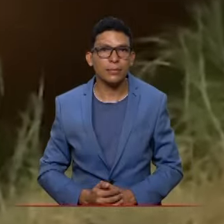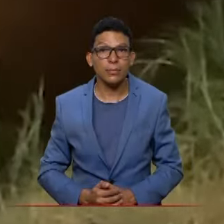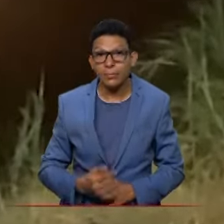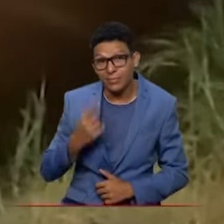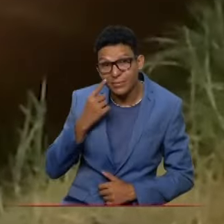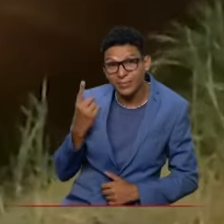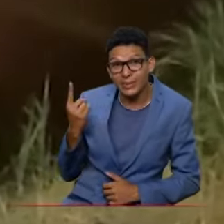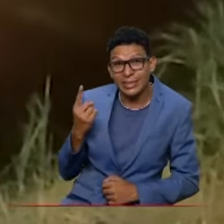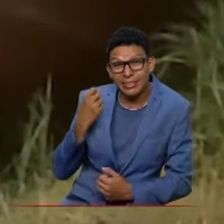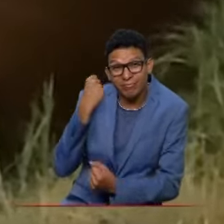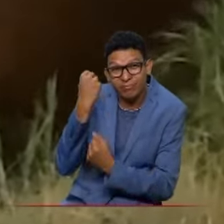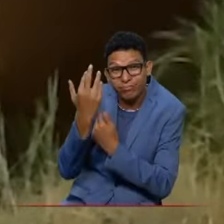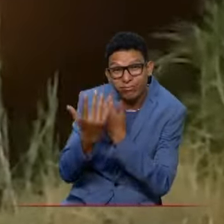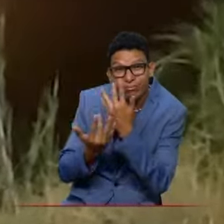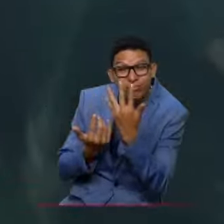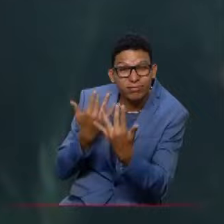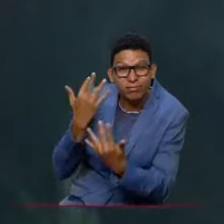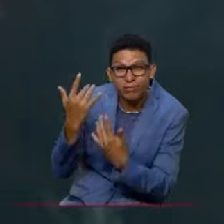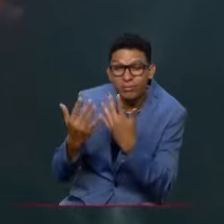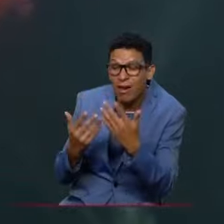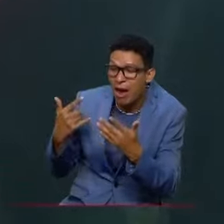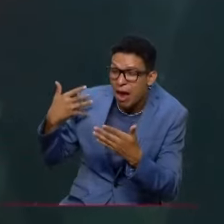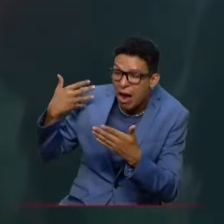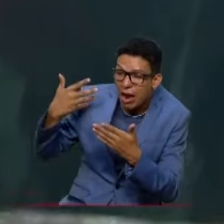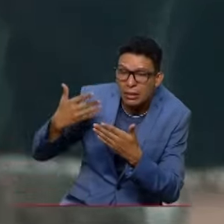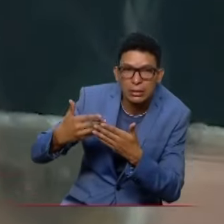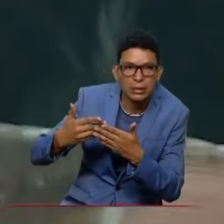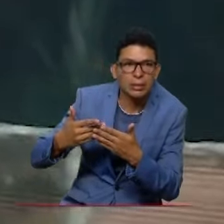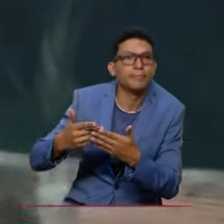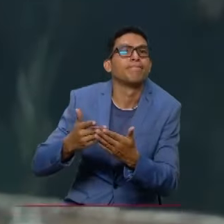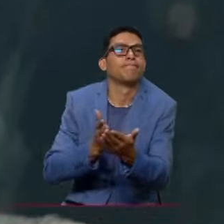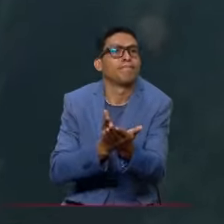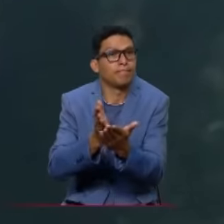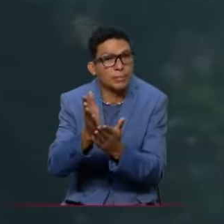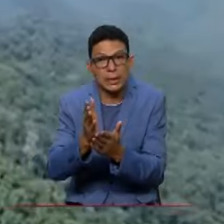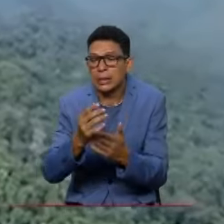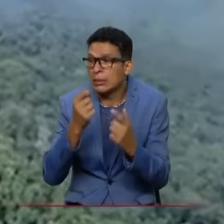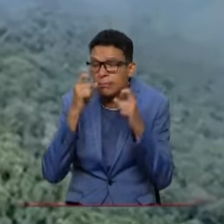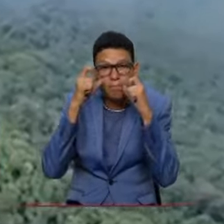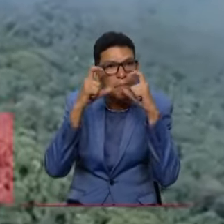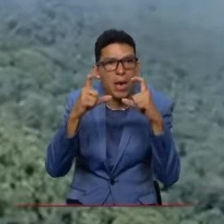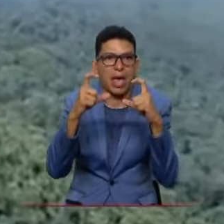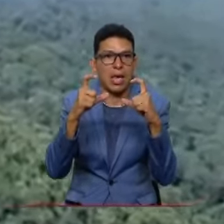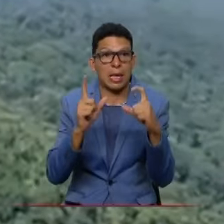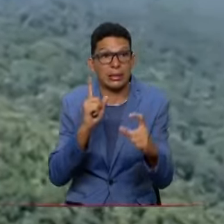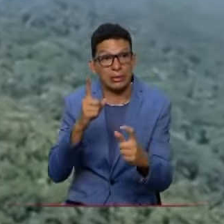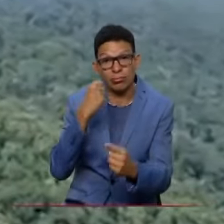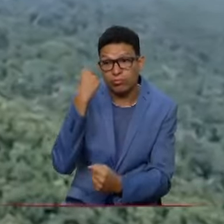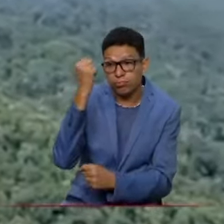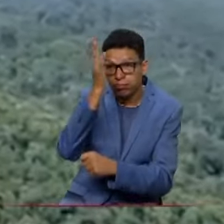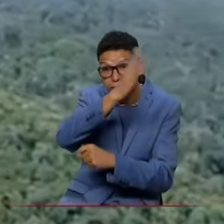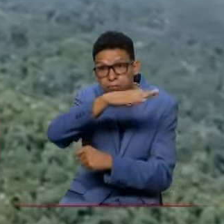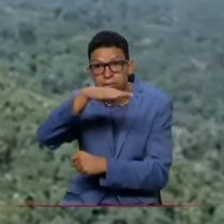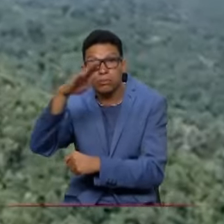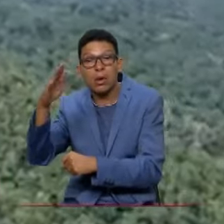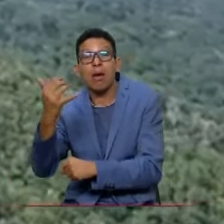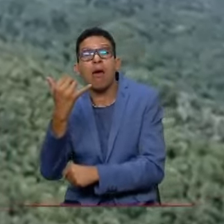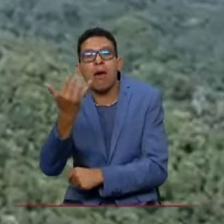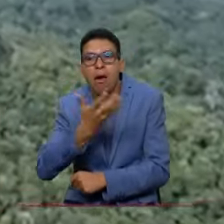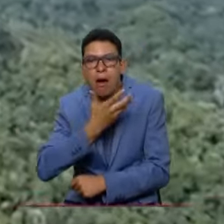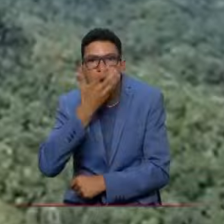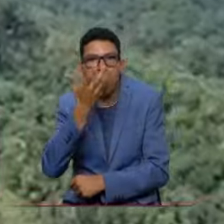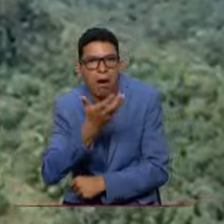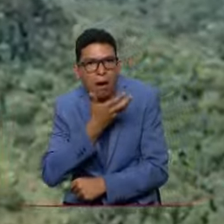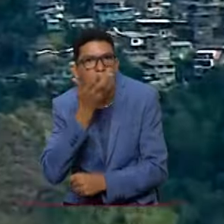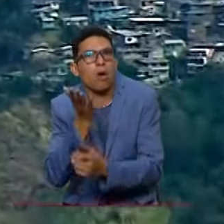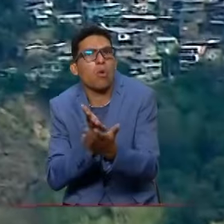Los incendios que han golpeado a los cerros de Cali en los últimos días tienen aún en alerta a las autoridades, porque en estas montañas quedan puntos calientes. Por eso